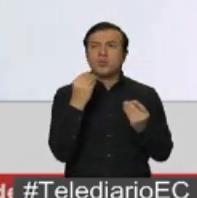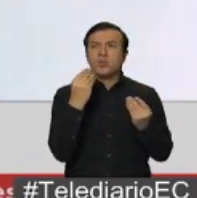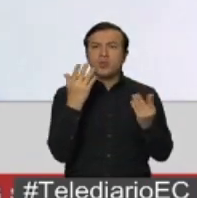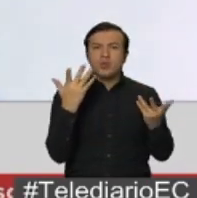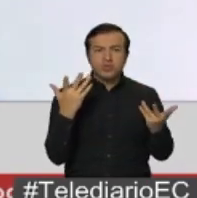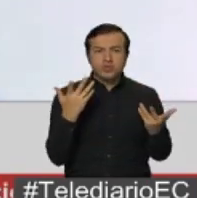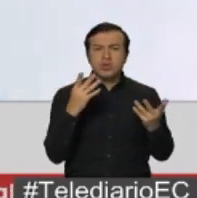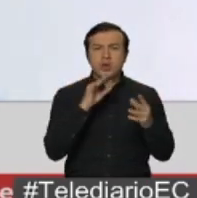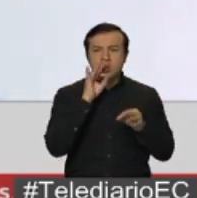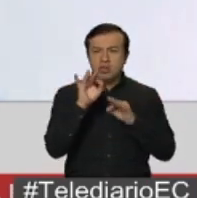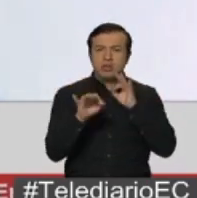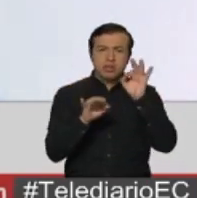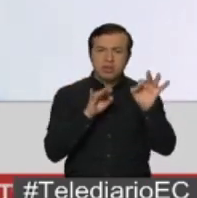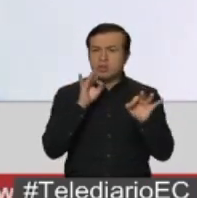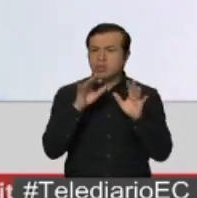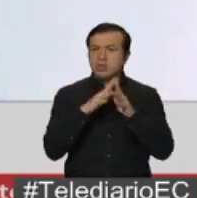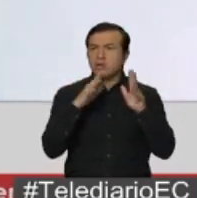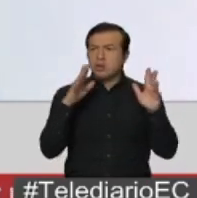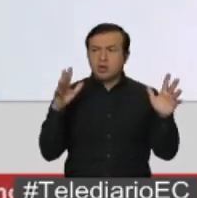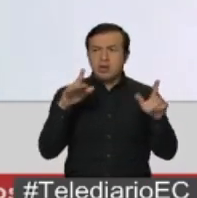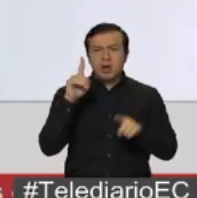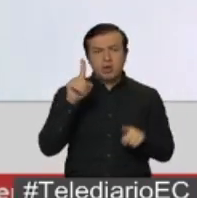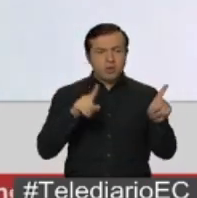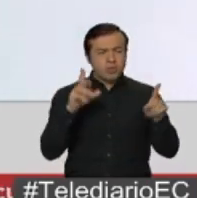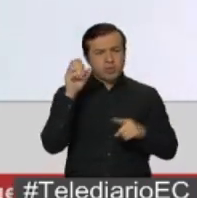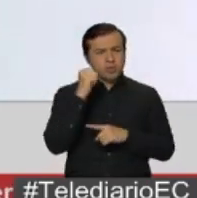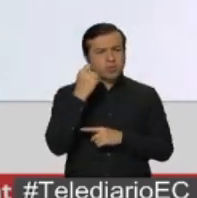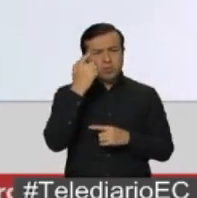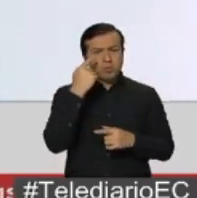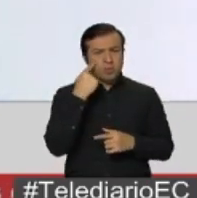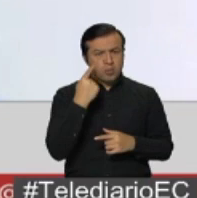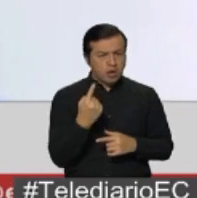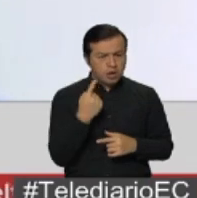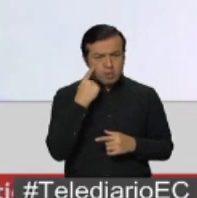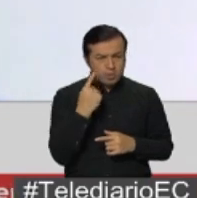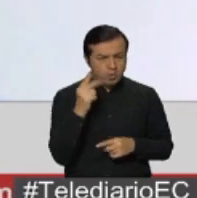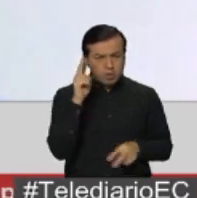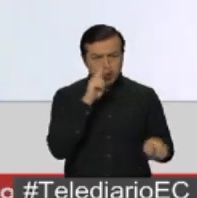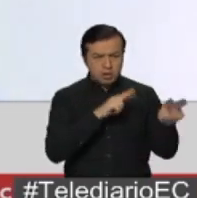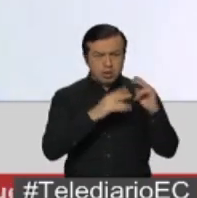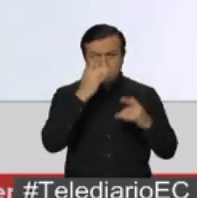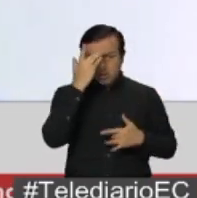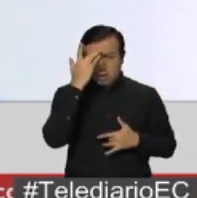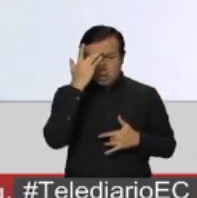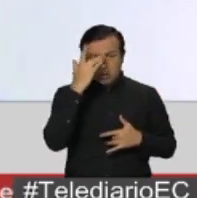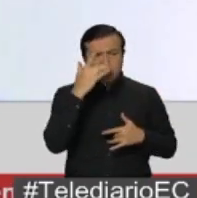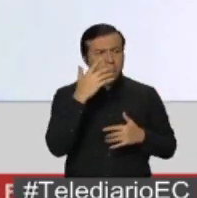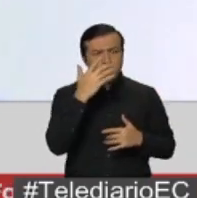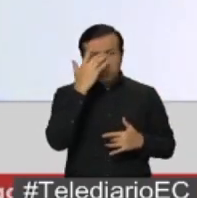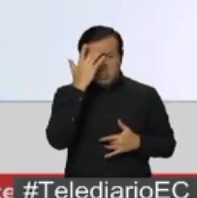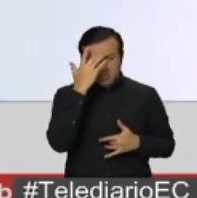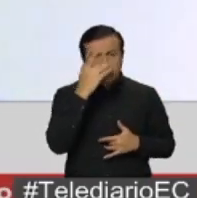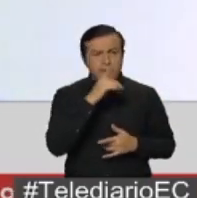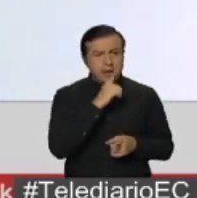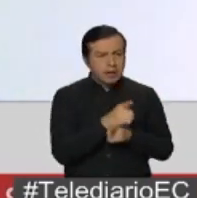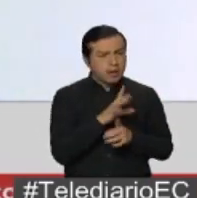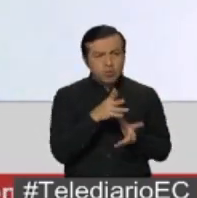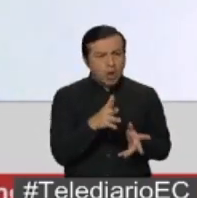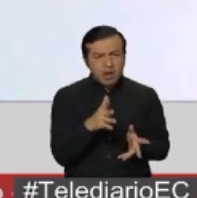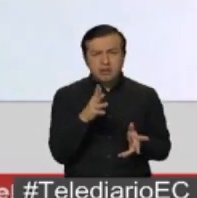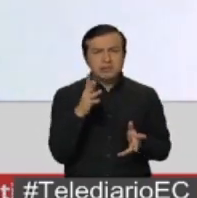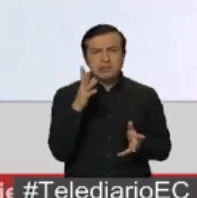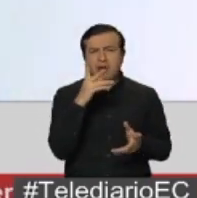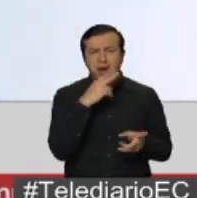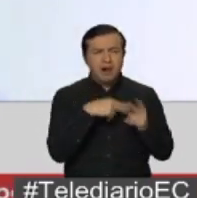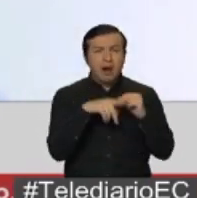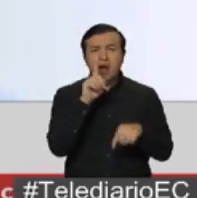resultados falsos negativos en las pruebas diagnósticas de kobe quizá los los controles